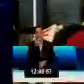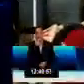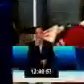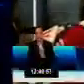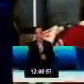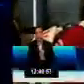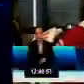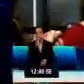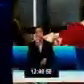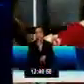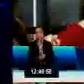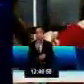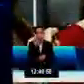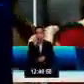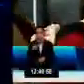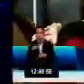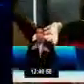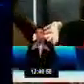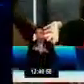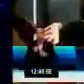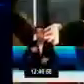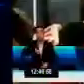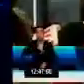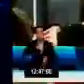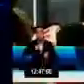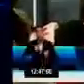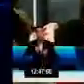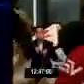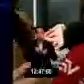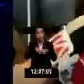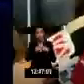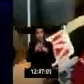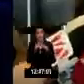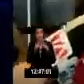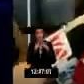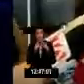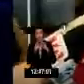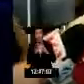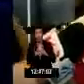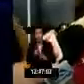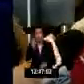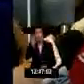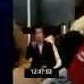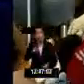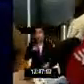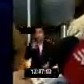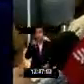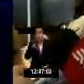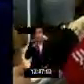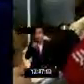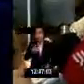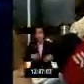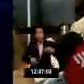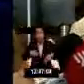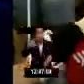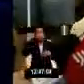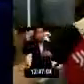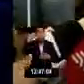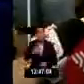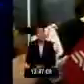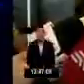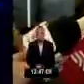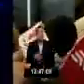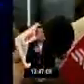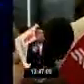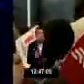tendrá que verificarse una vez que nosotros abramos el abanico de investigaciones si es necesario juicio político ya sea